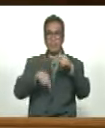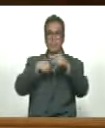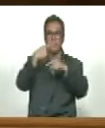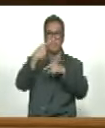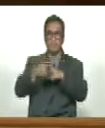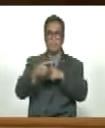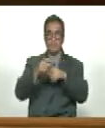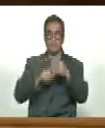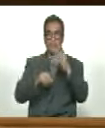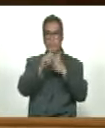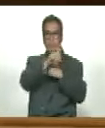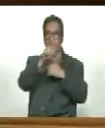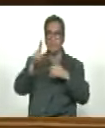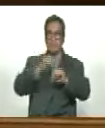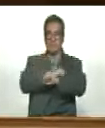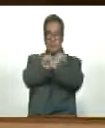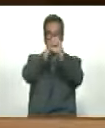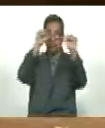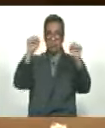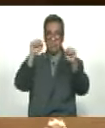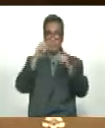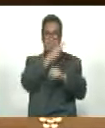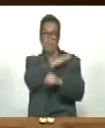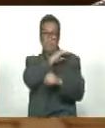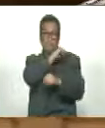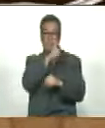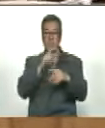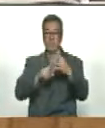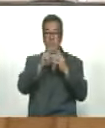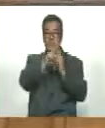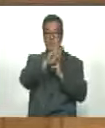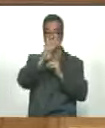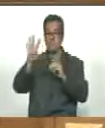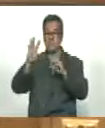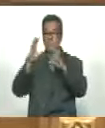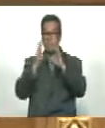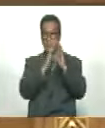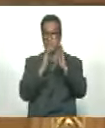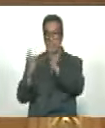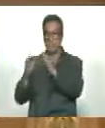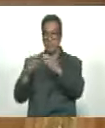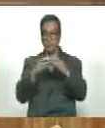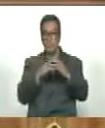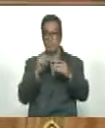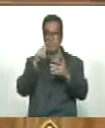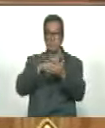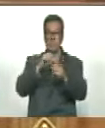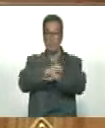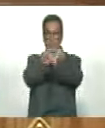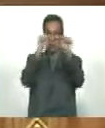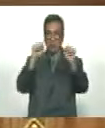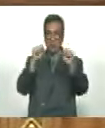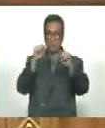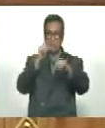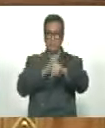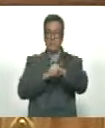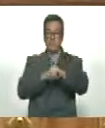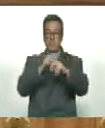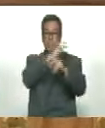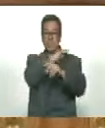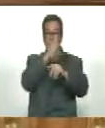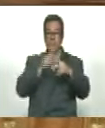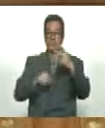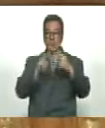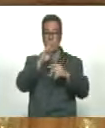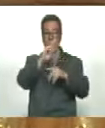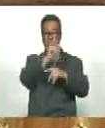mañana 11 de la mañana. Los jefes de los 24 bloques estadales deben estar a las 10 de la mañana. Los jefes de los